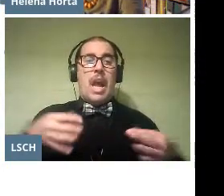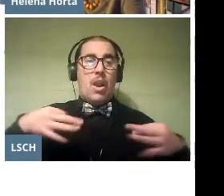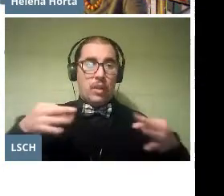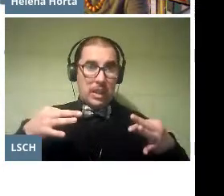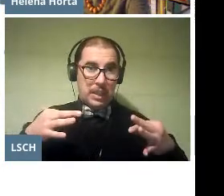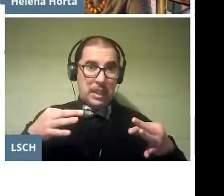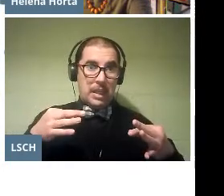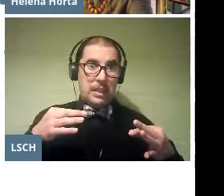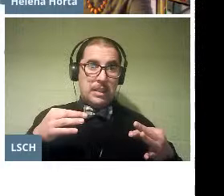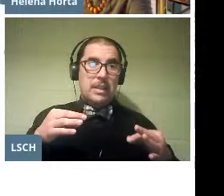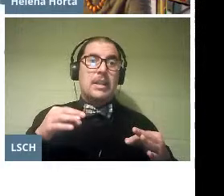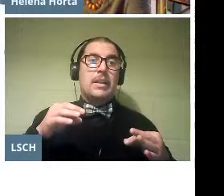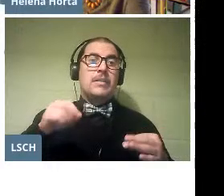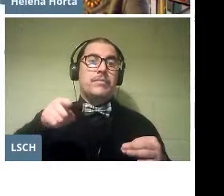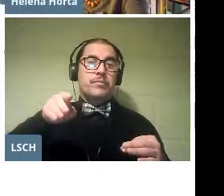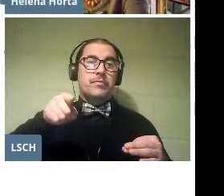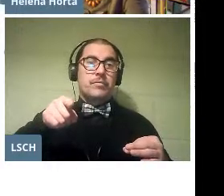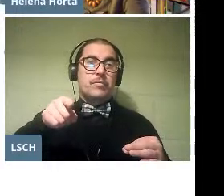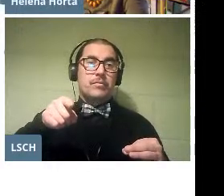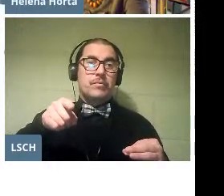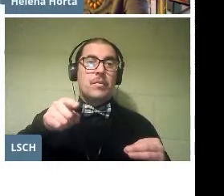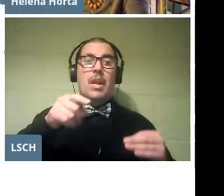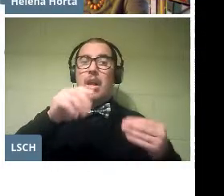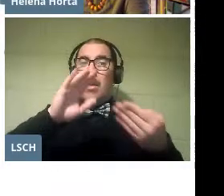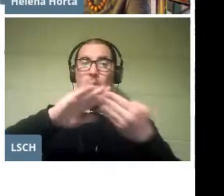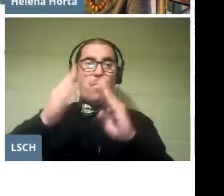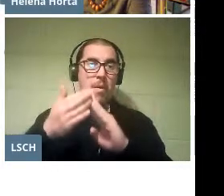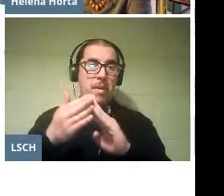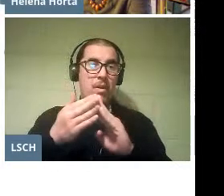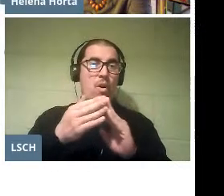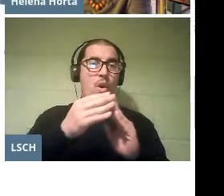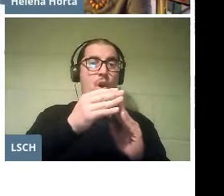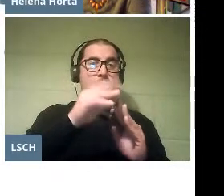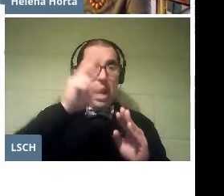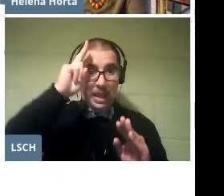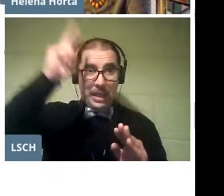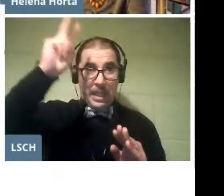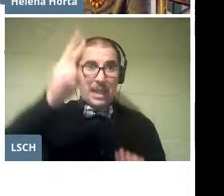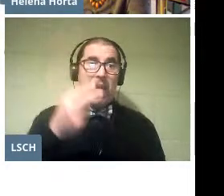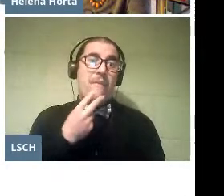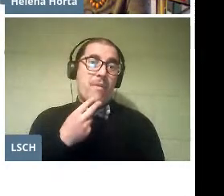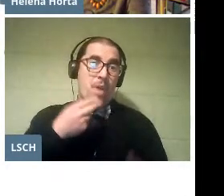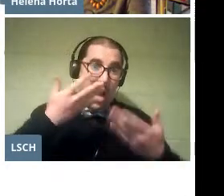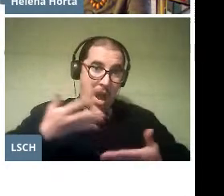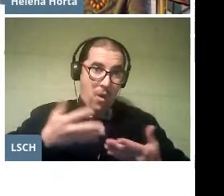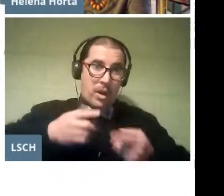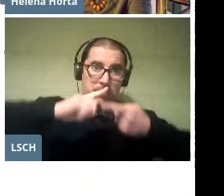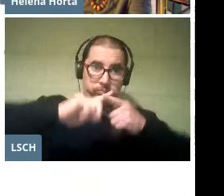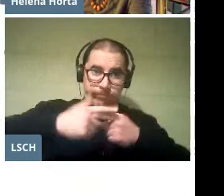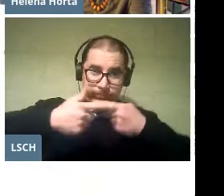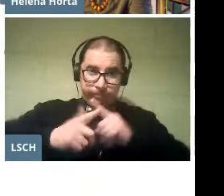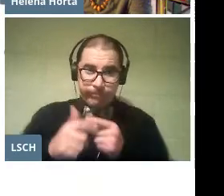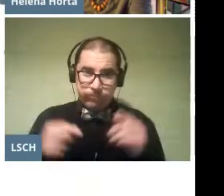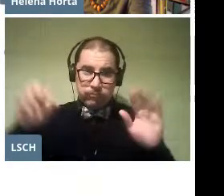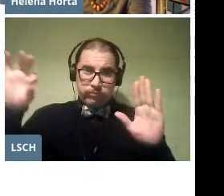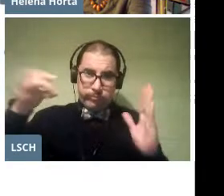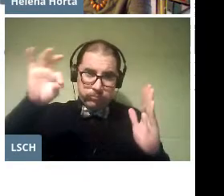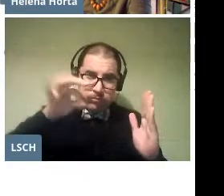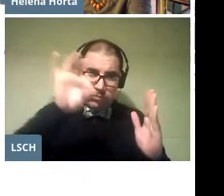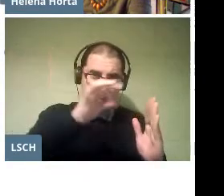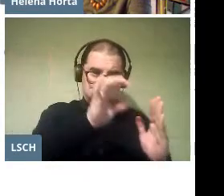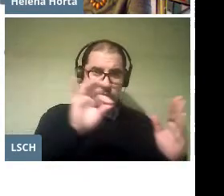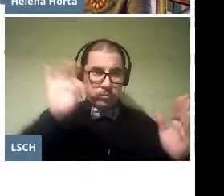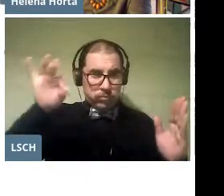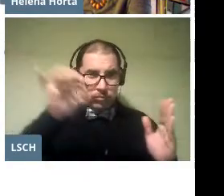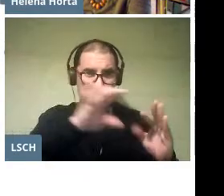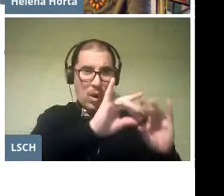que conocemos de pueblos indígenas vivos que tejen hasta el día de hoy, ¿no?, a telar con fibra de